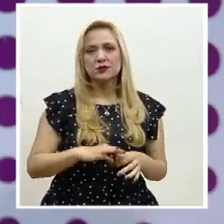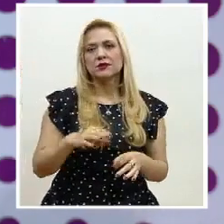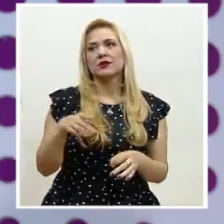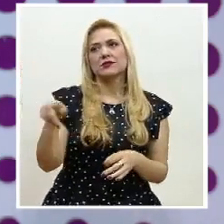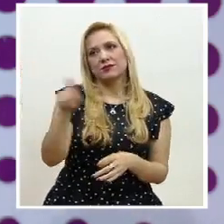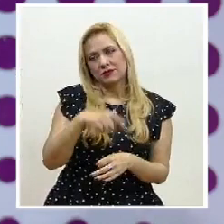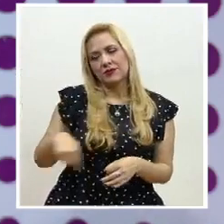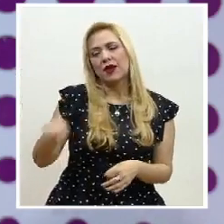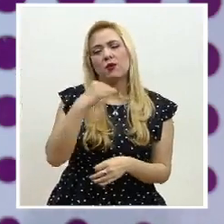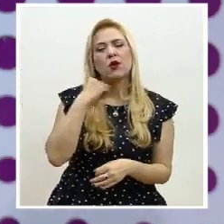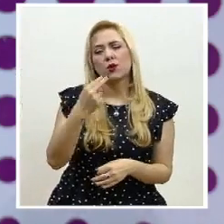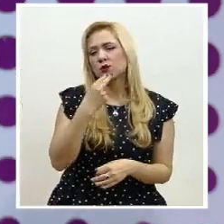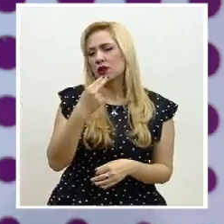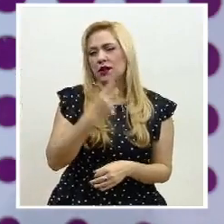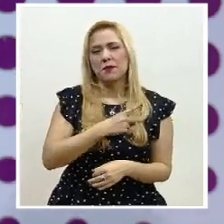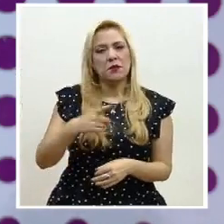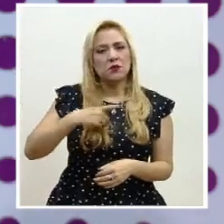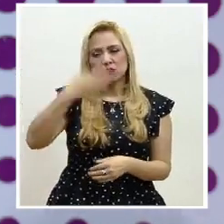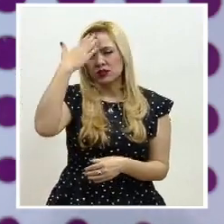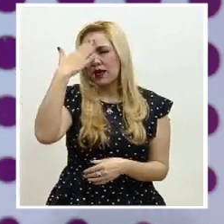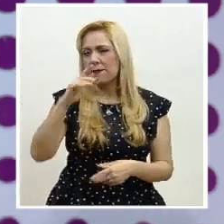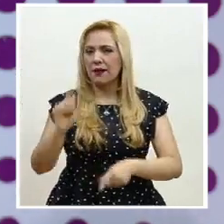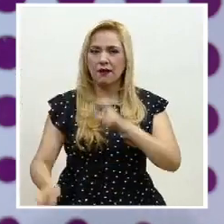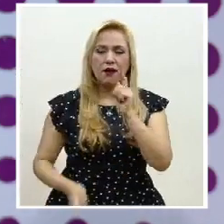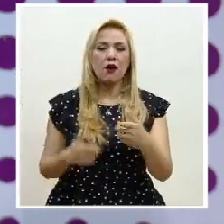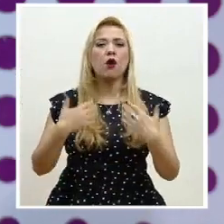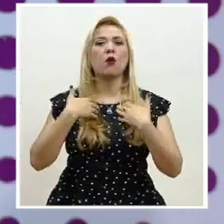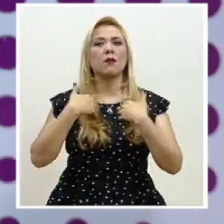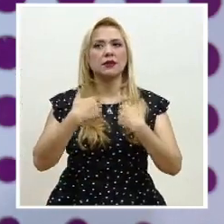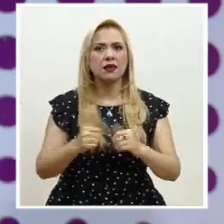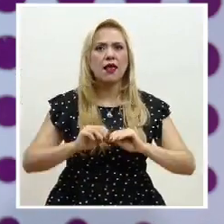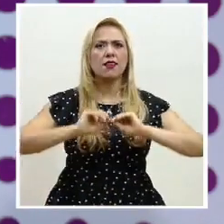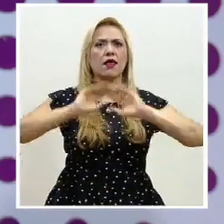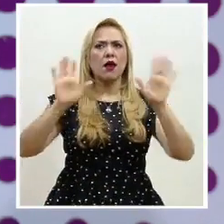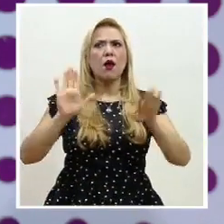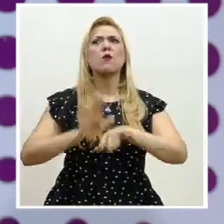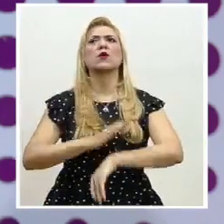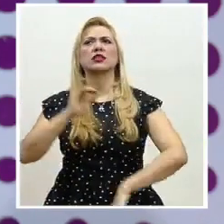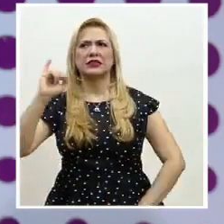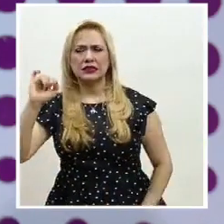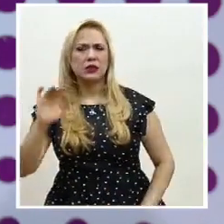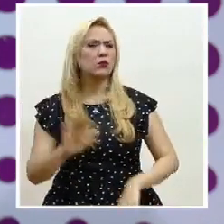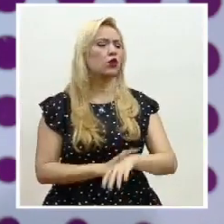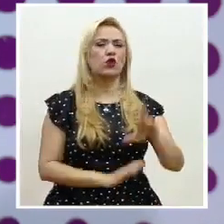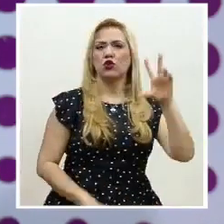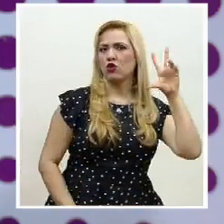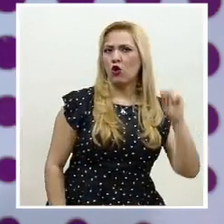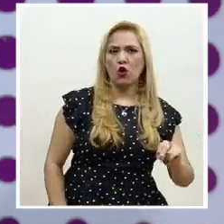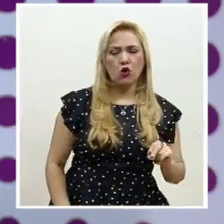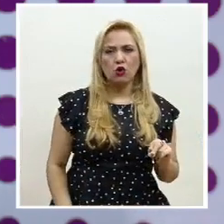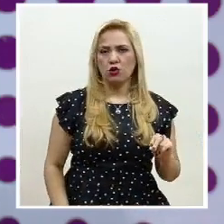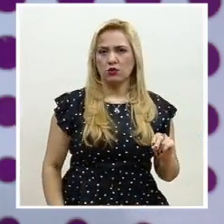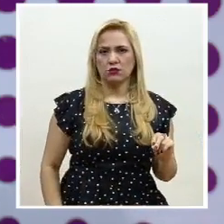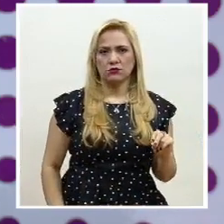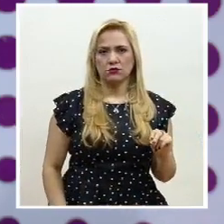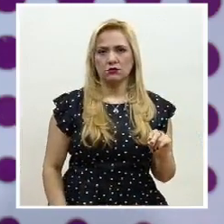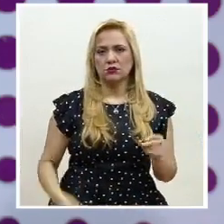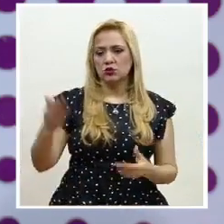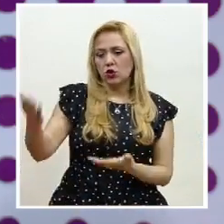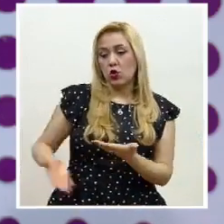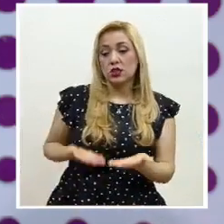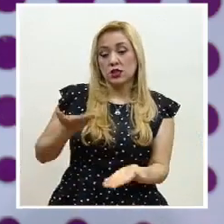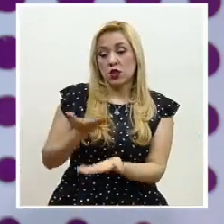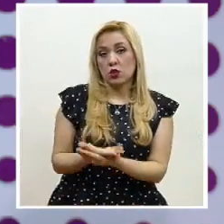sentencias, lo tengan desde un punto de vista en que sea comprensible, entendible, por qué sí, por qué no se atendió su solicitud